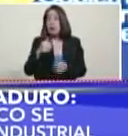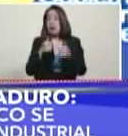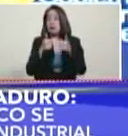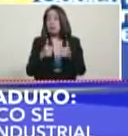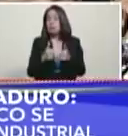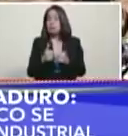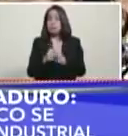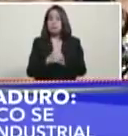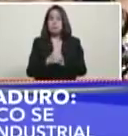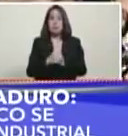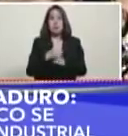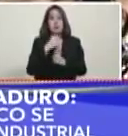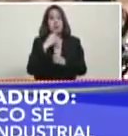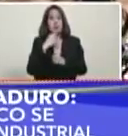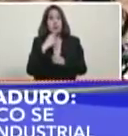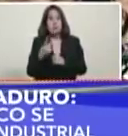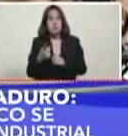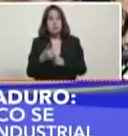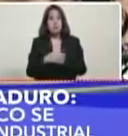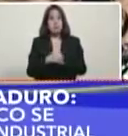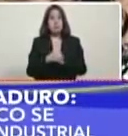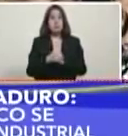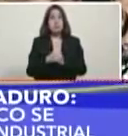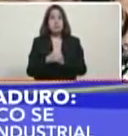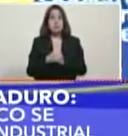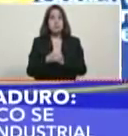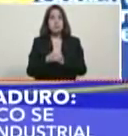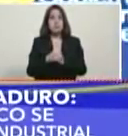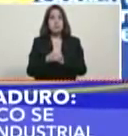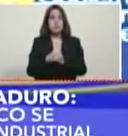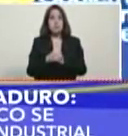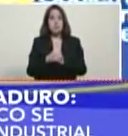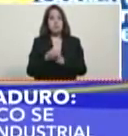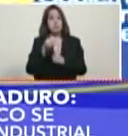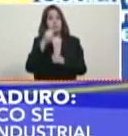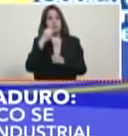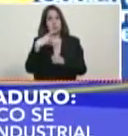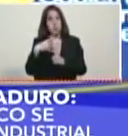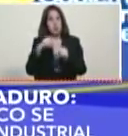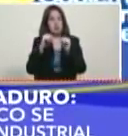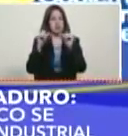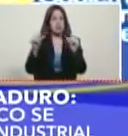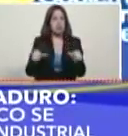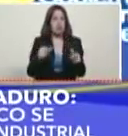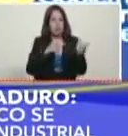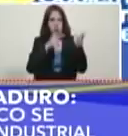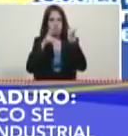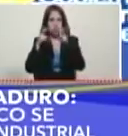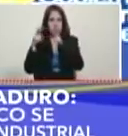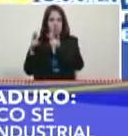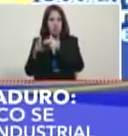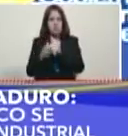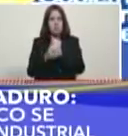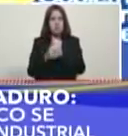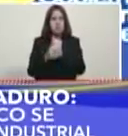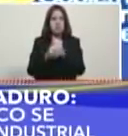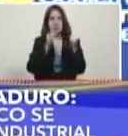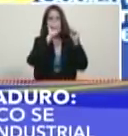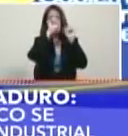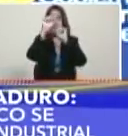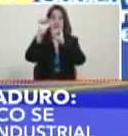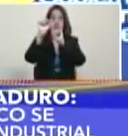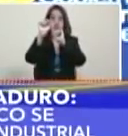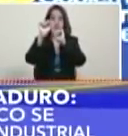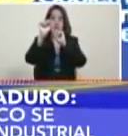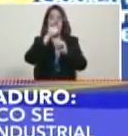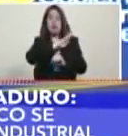Y yo le he dicho a ellos, bueno, con el buen pertrecho, con el buen sistema de armas que tenemos como base para la defensa sólida